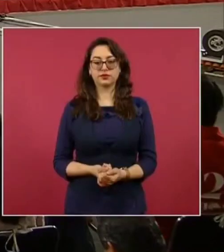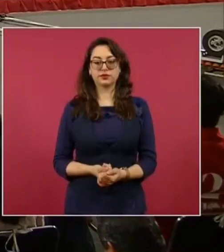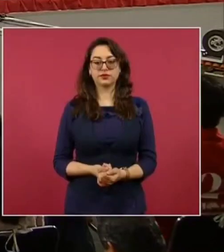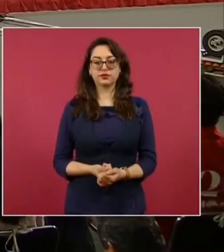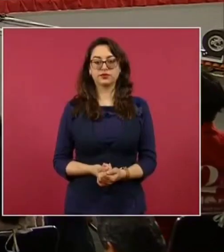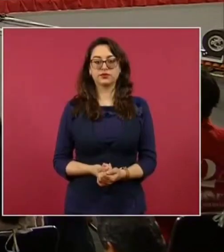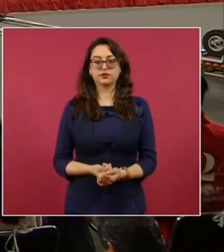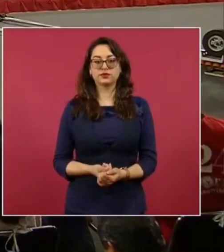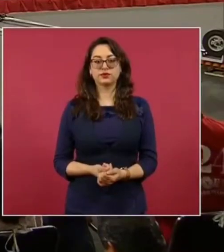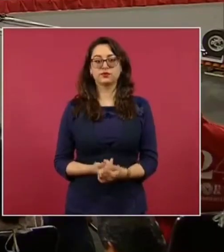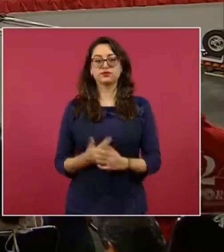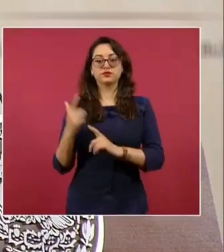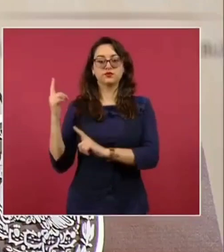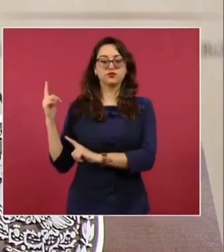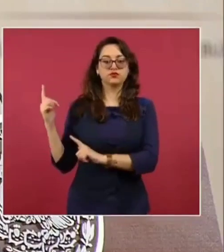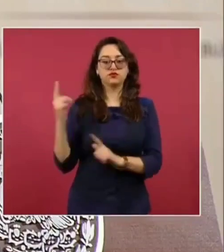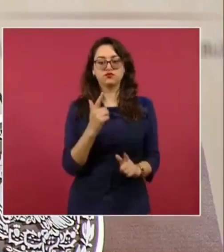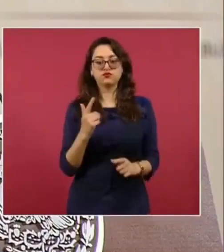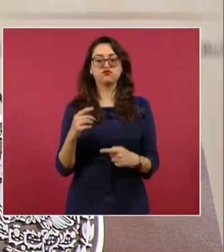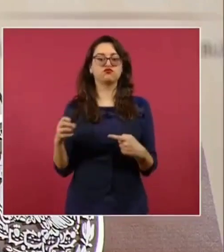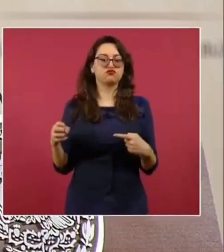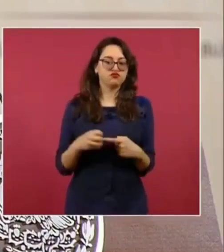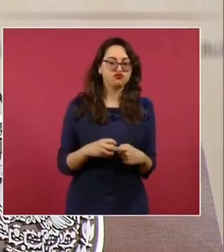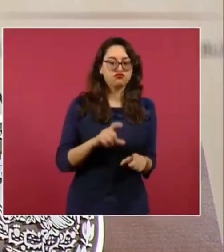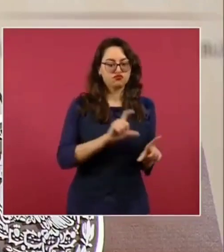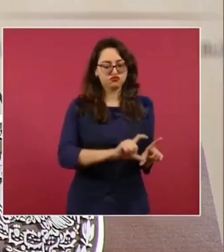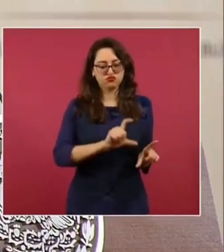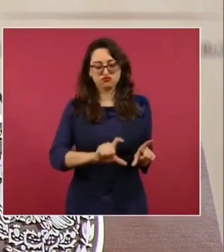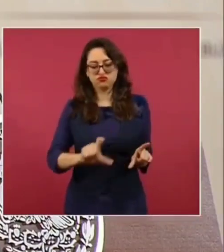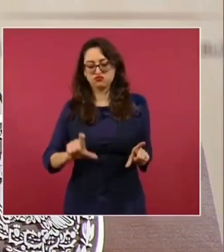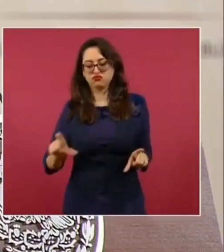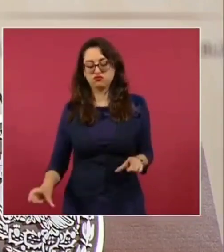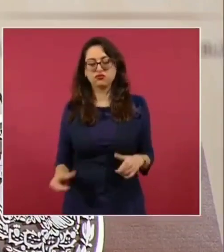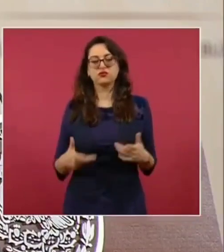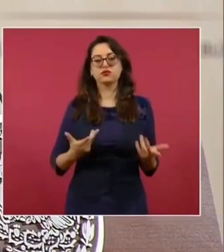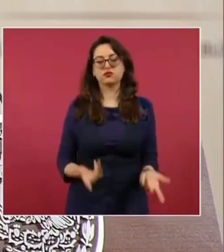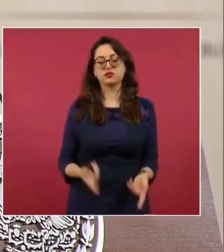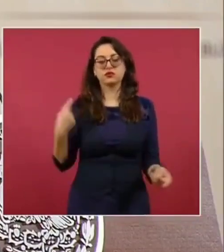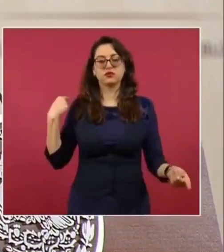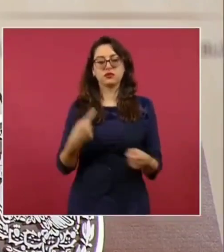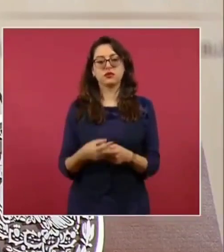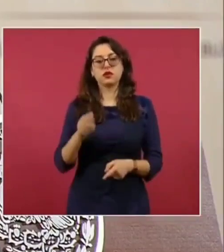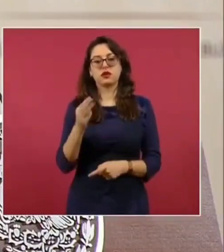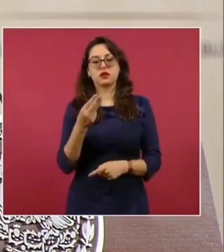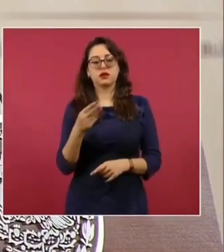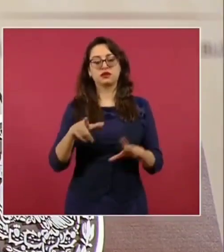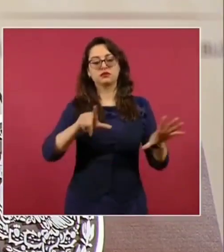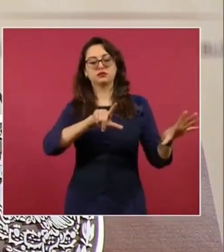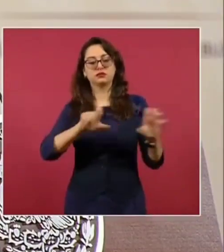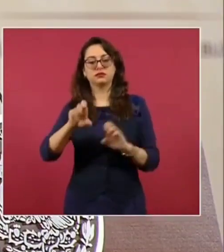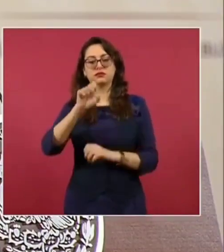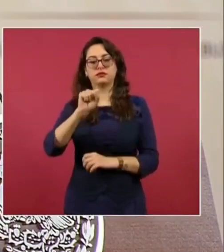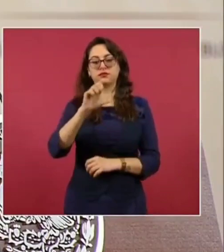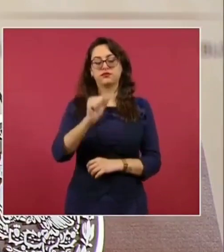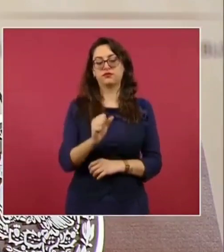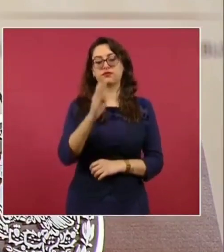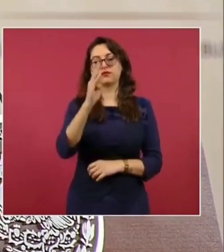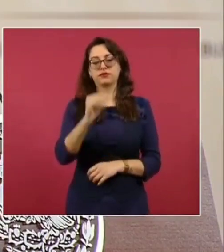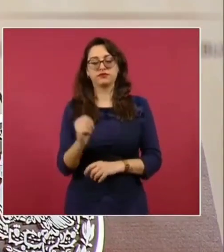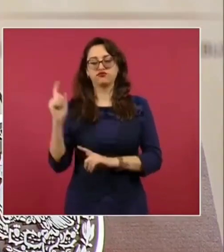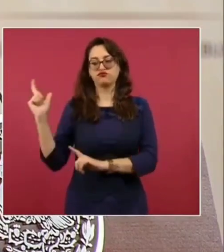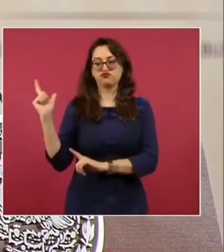armas de fuego y cargadores asegurados armas de fuego durante la primera quincena del mes de mayo aseguraron 769 armas